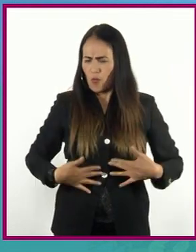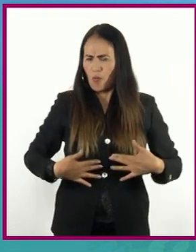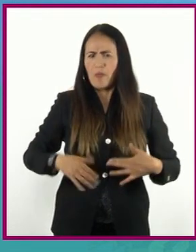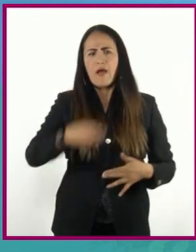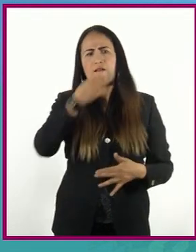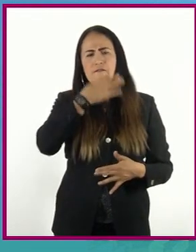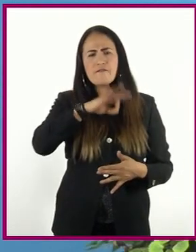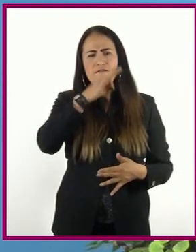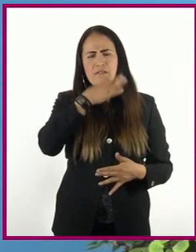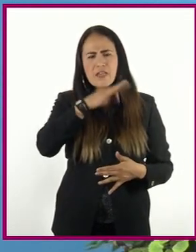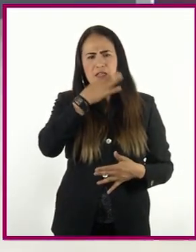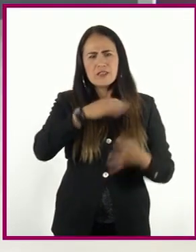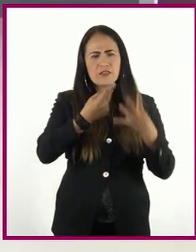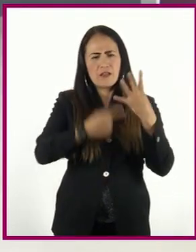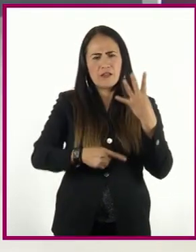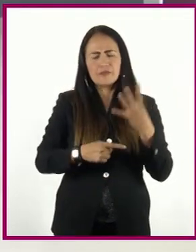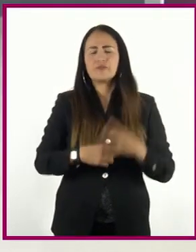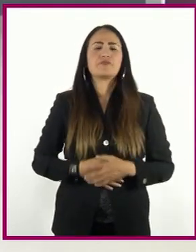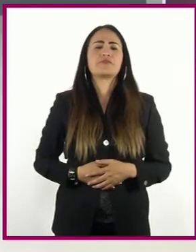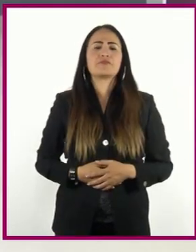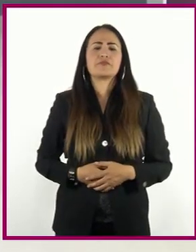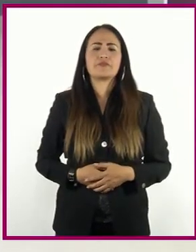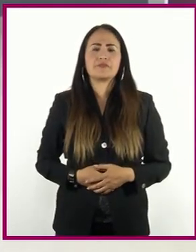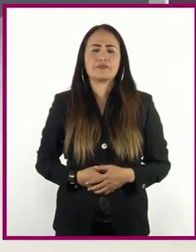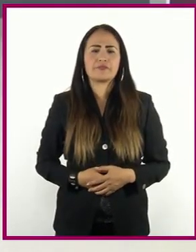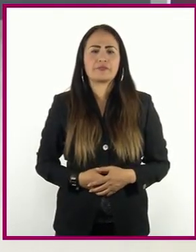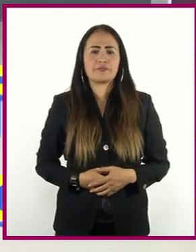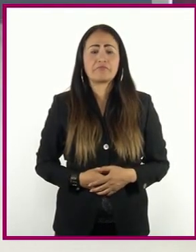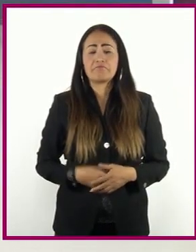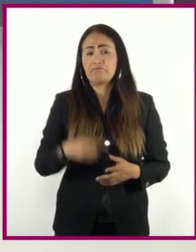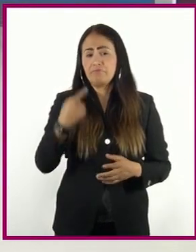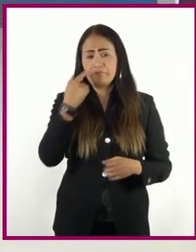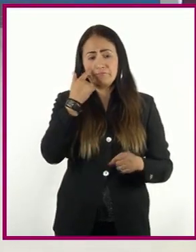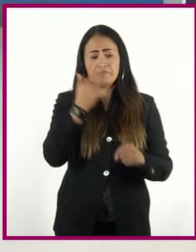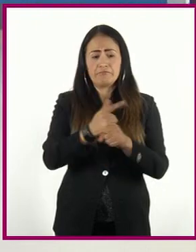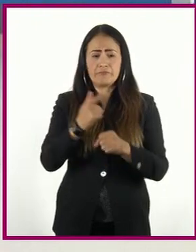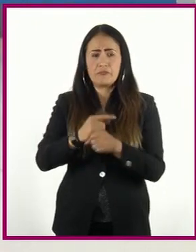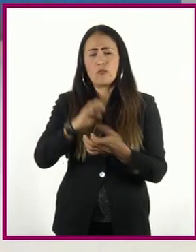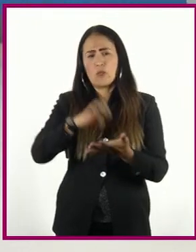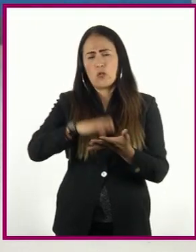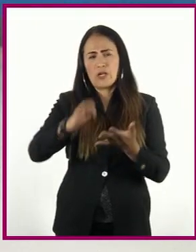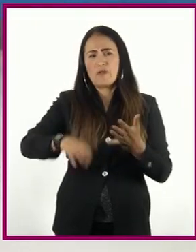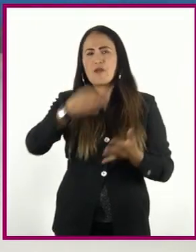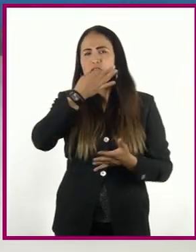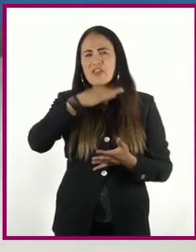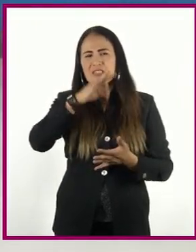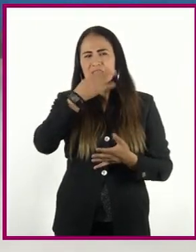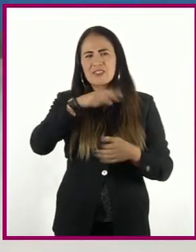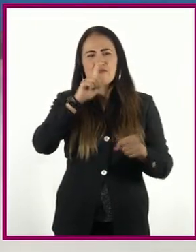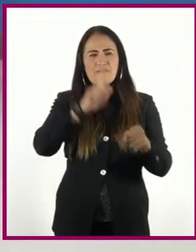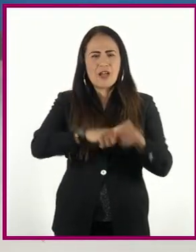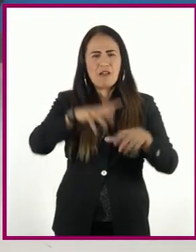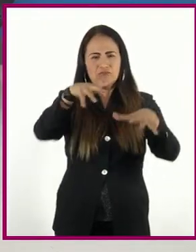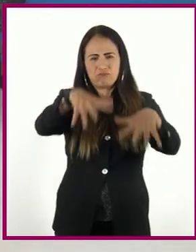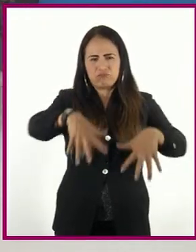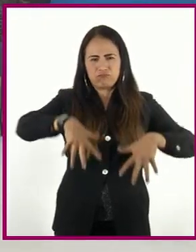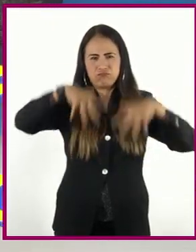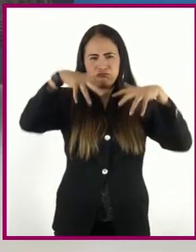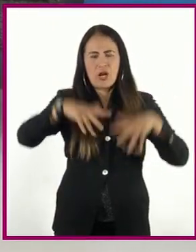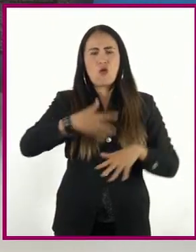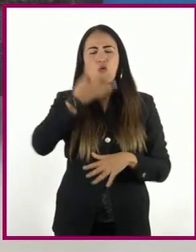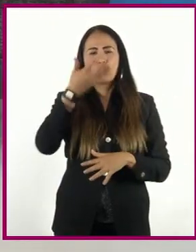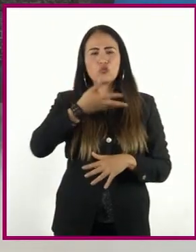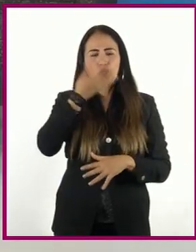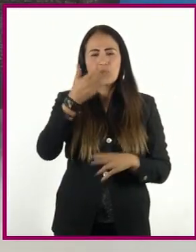fiestas populares. Entre ellas podemos encontrar algunos carnavales, festividades y tradiciones que